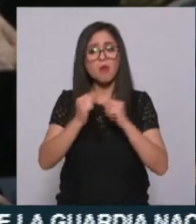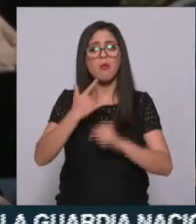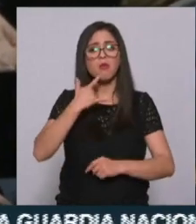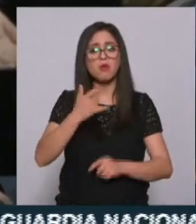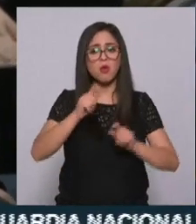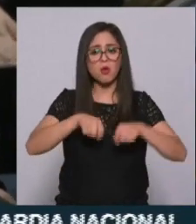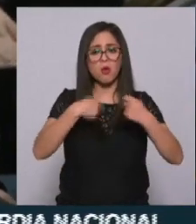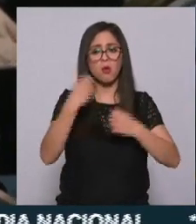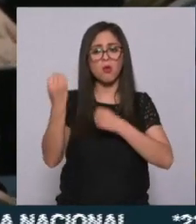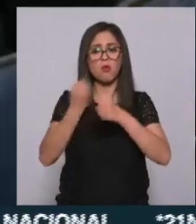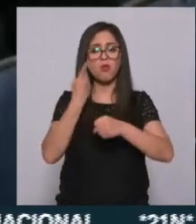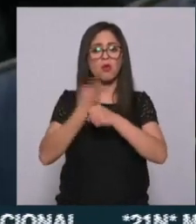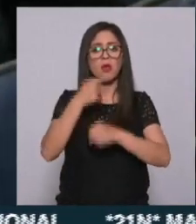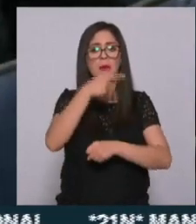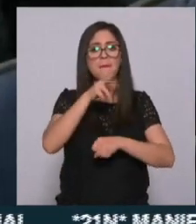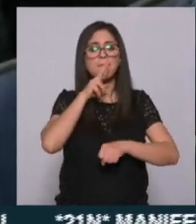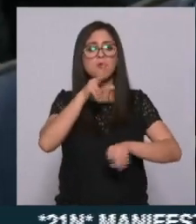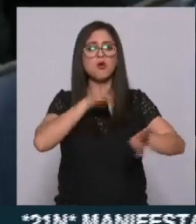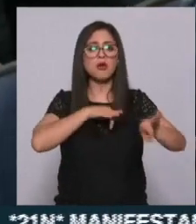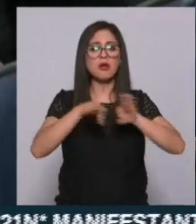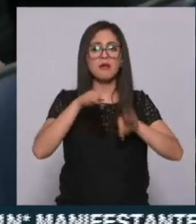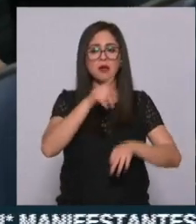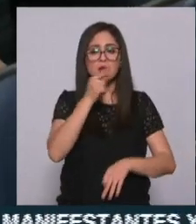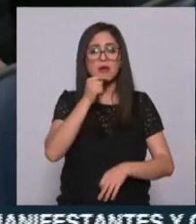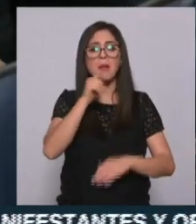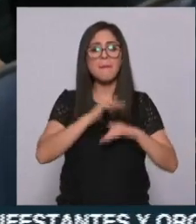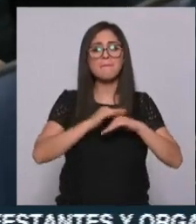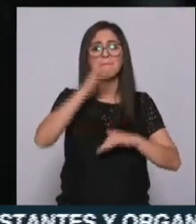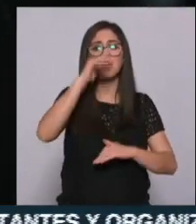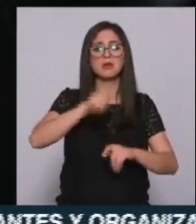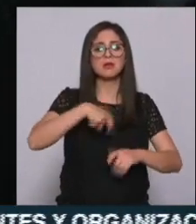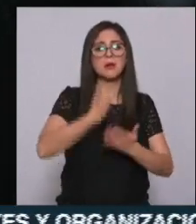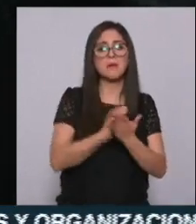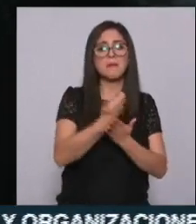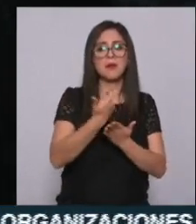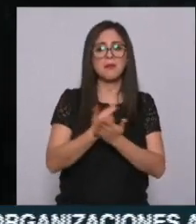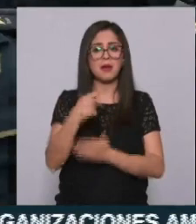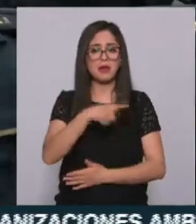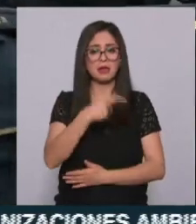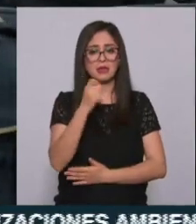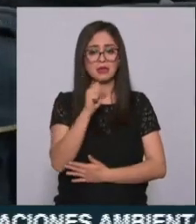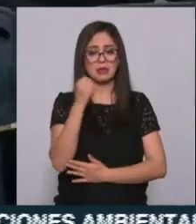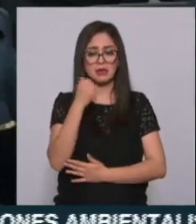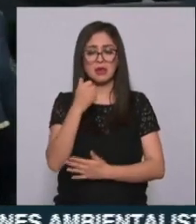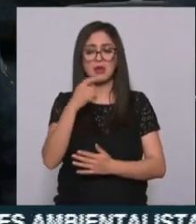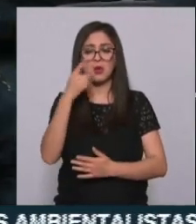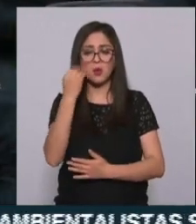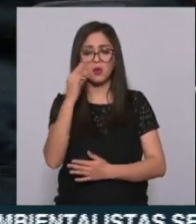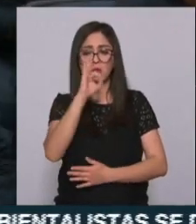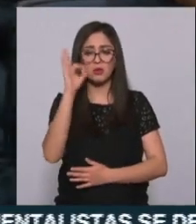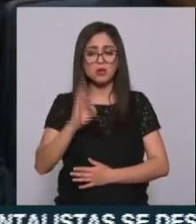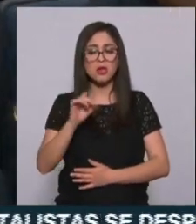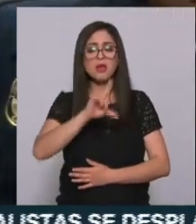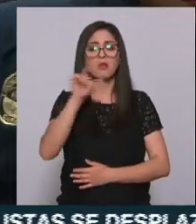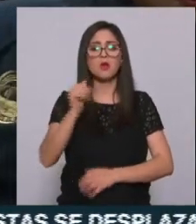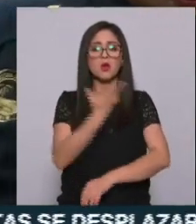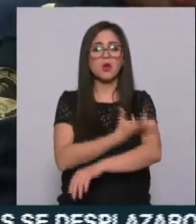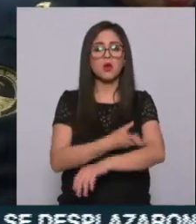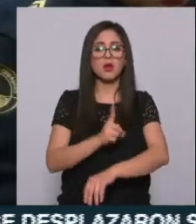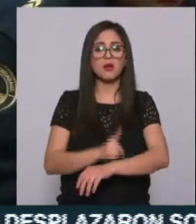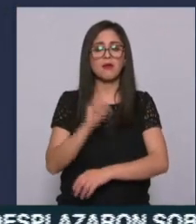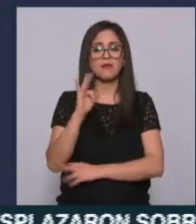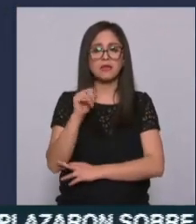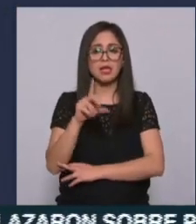mejores condiciones laborales. Ejemplo de esto es la elevación de su salario en 9%. También se ha hecho una coordinación con la Fiscalía